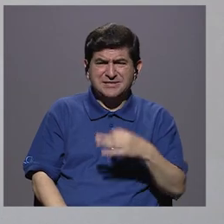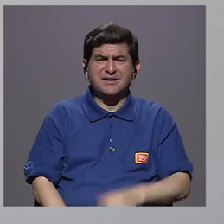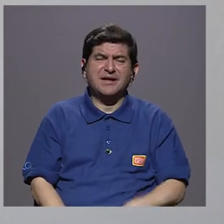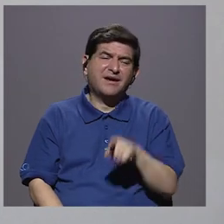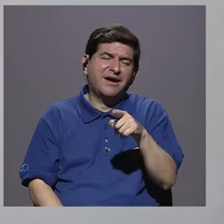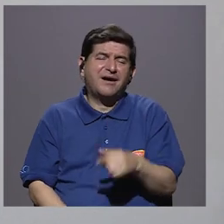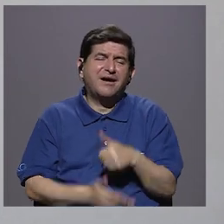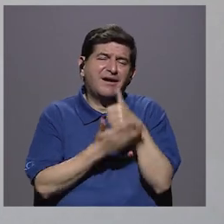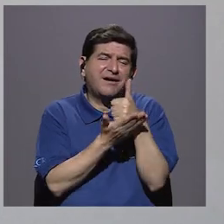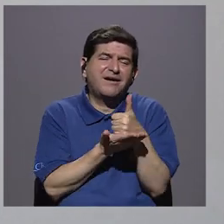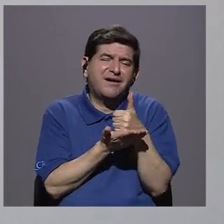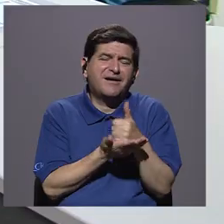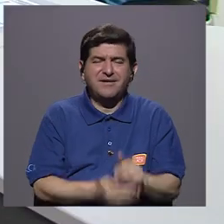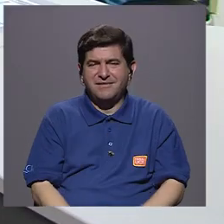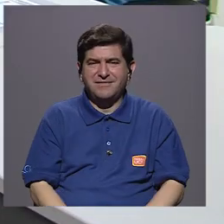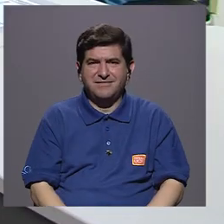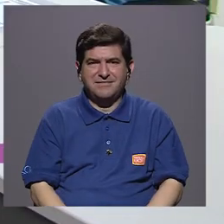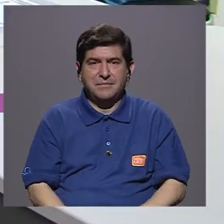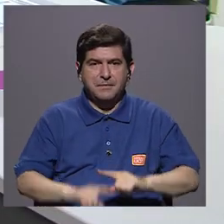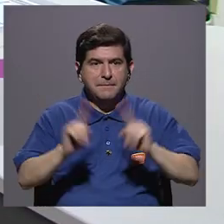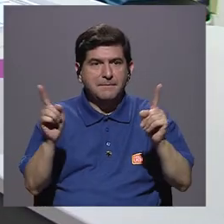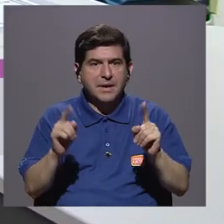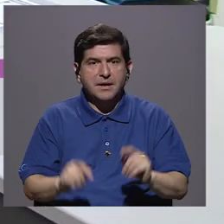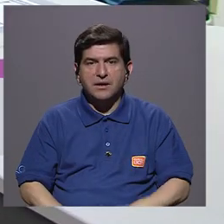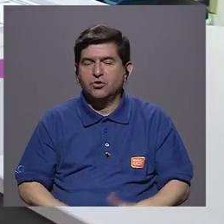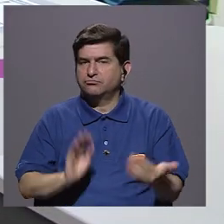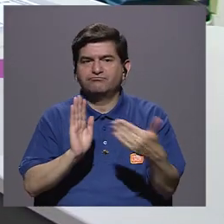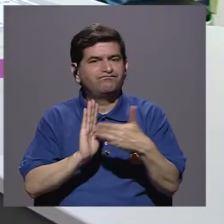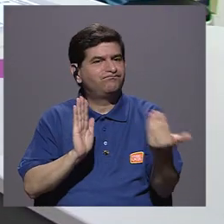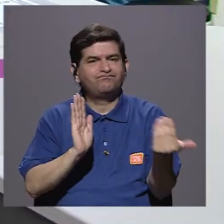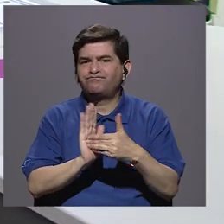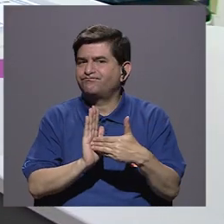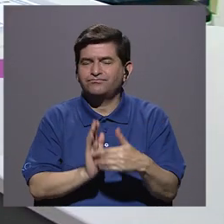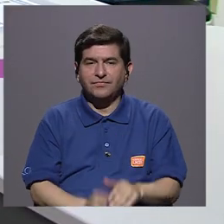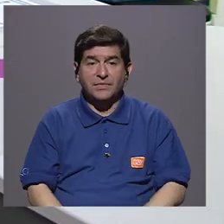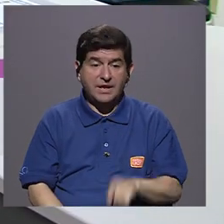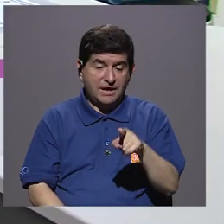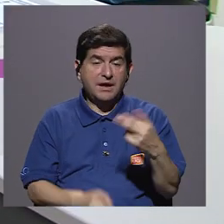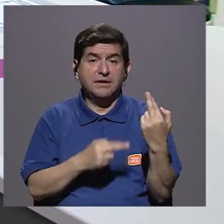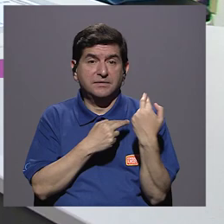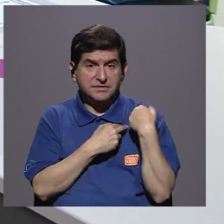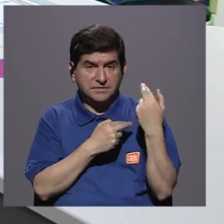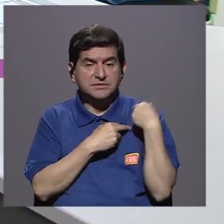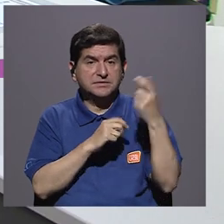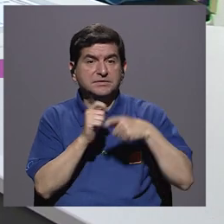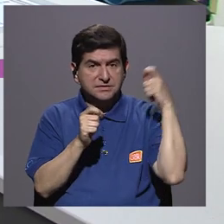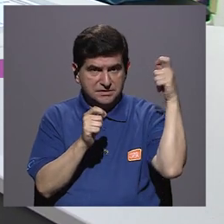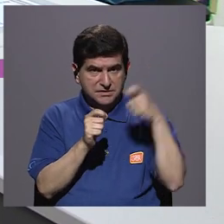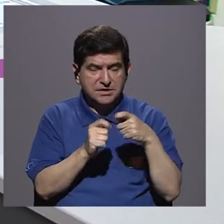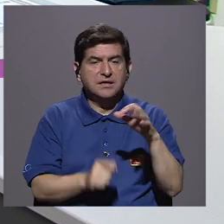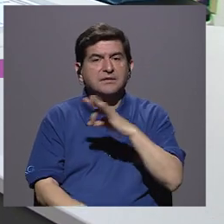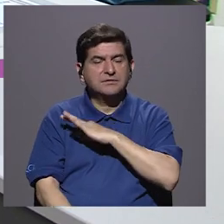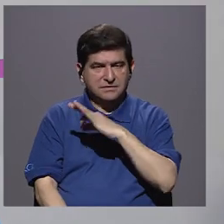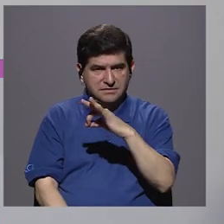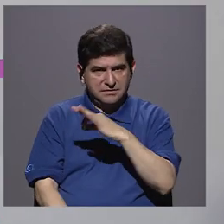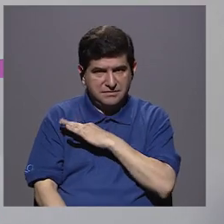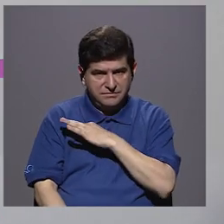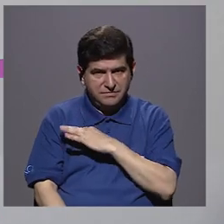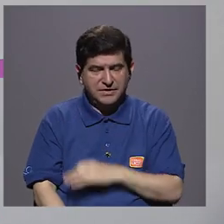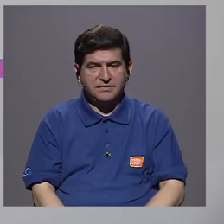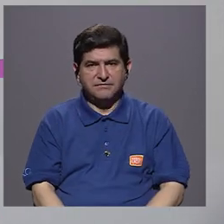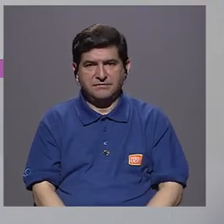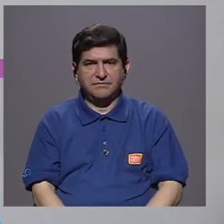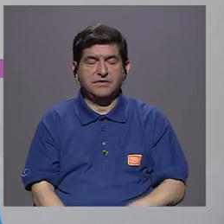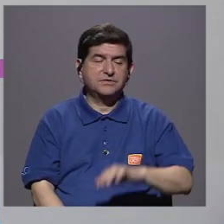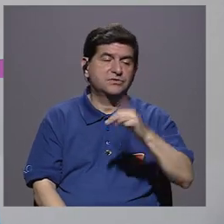un cariñito que le llevan a la persona, pero más bien le están perjudicando. Y ese deber es precisamente para beneficiar en